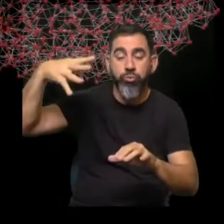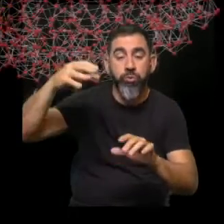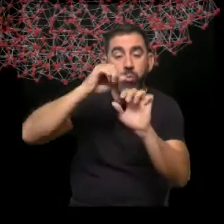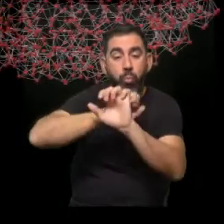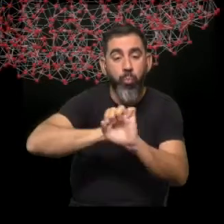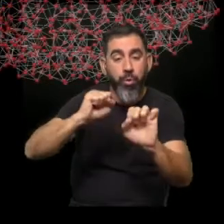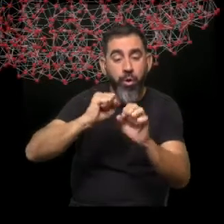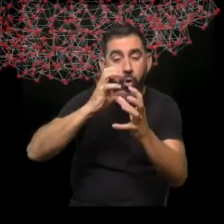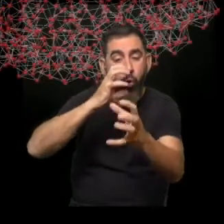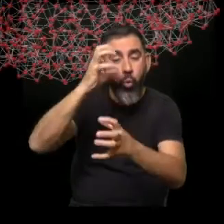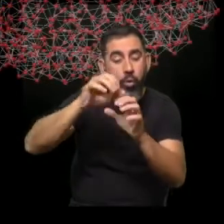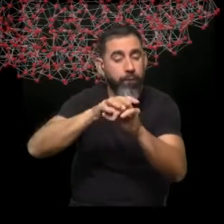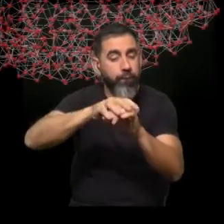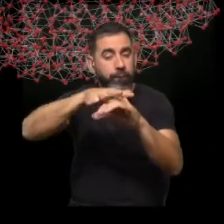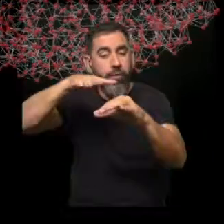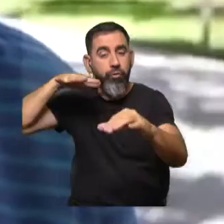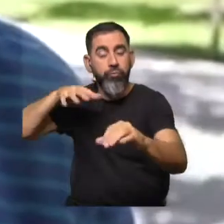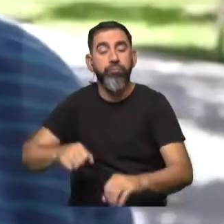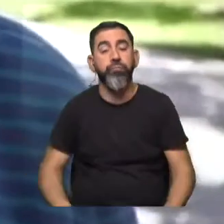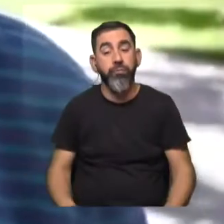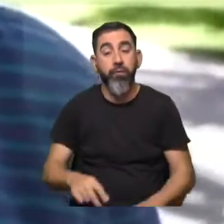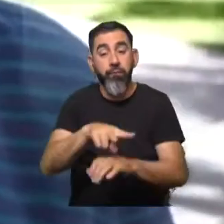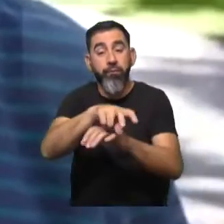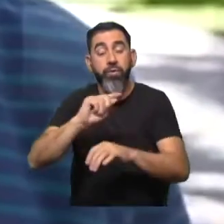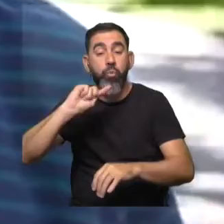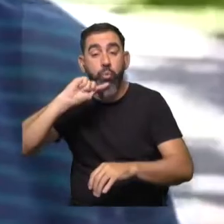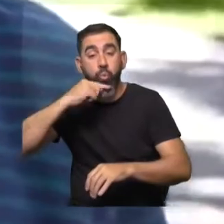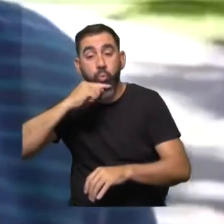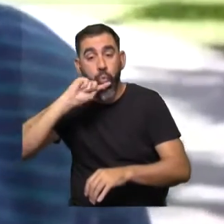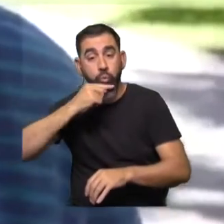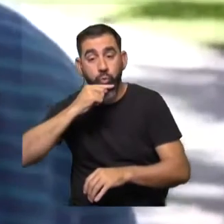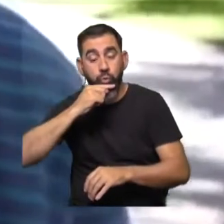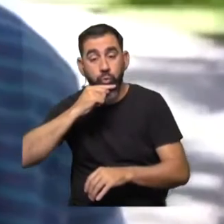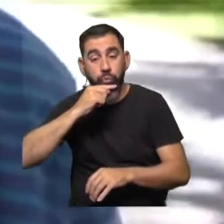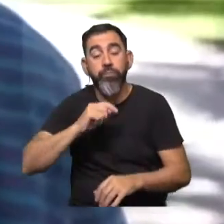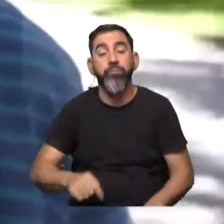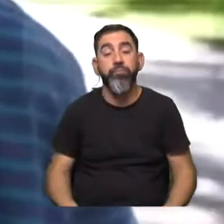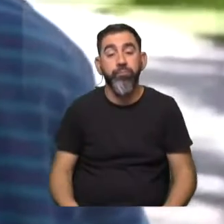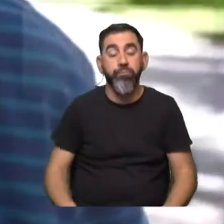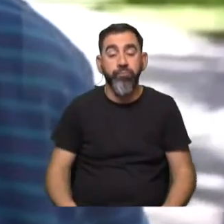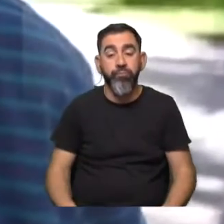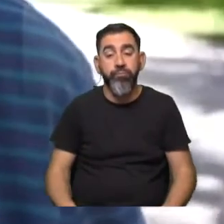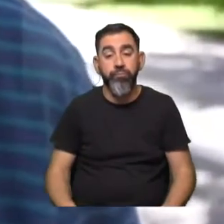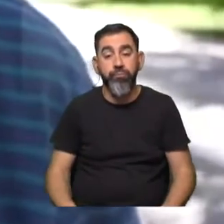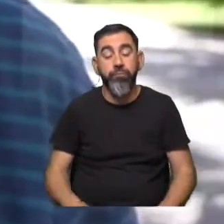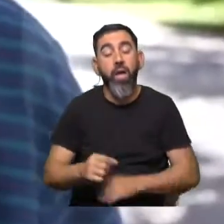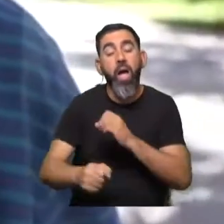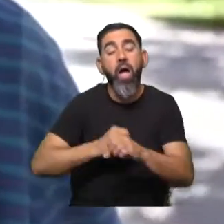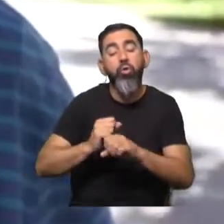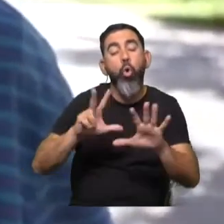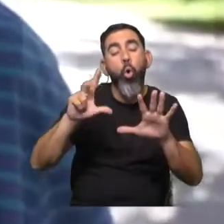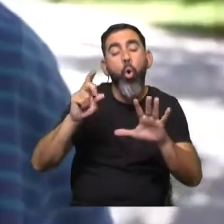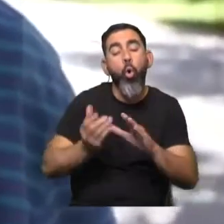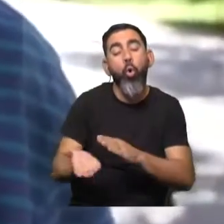permite obtener colores muy brillantes. El físico ruso Alexei Ekimov de Nanocrystals Technology en la década de los